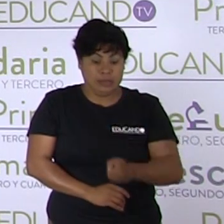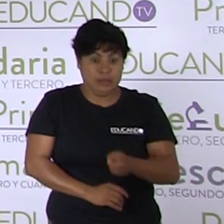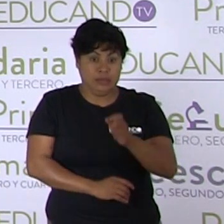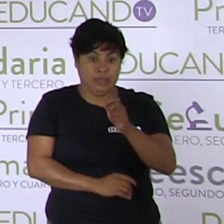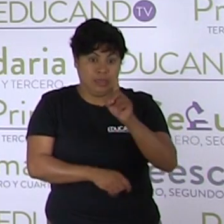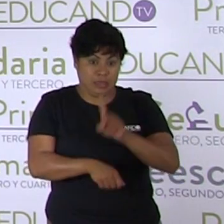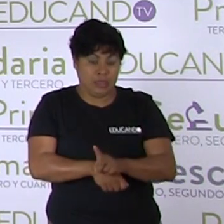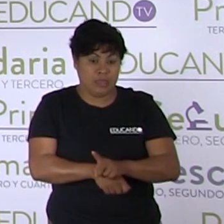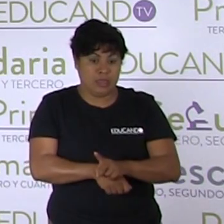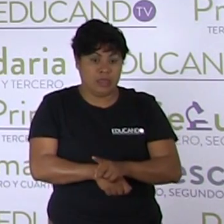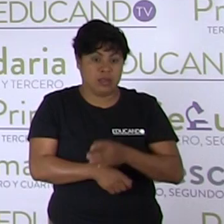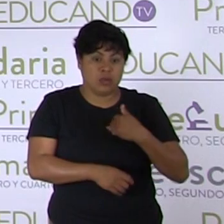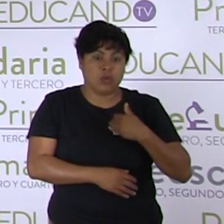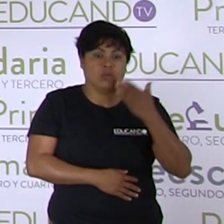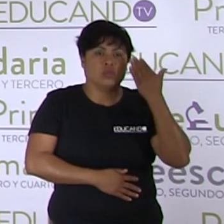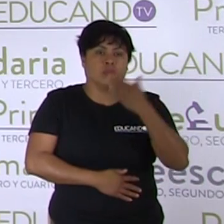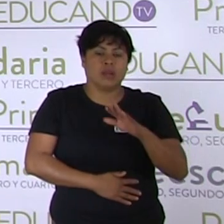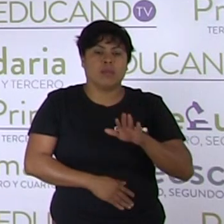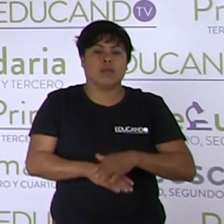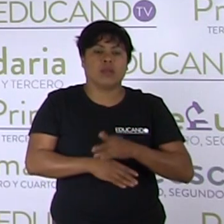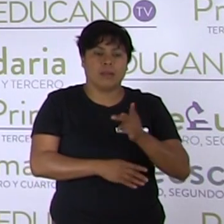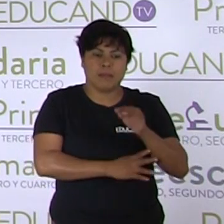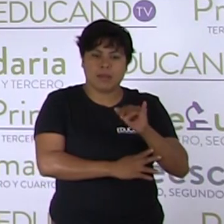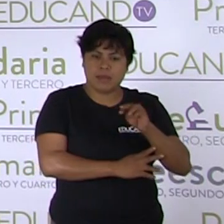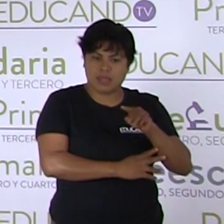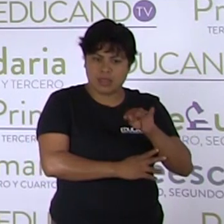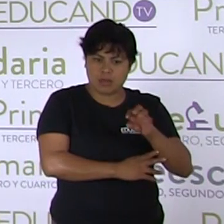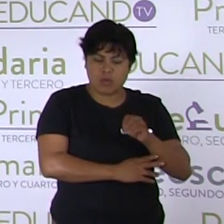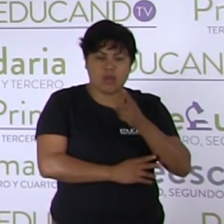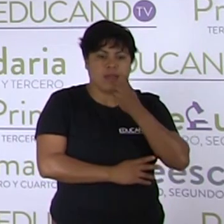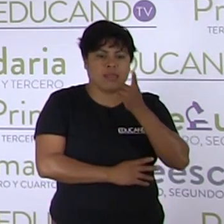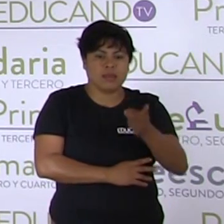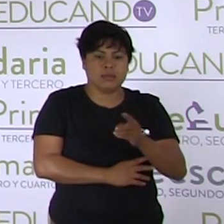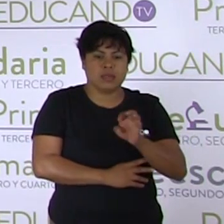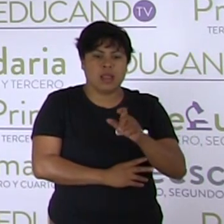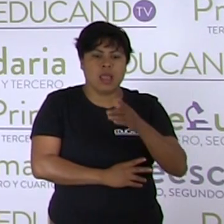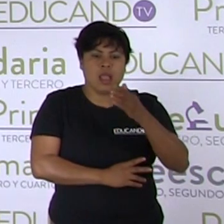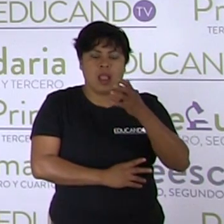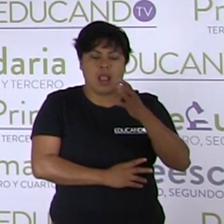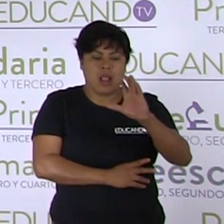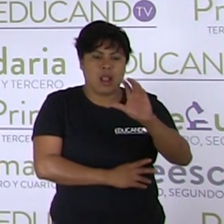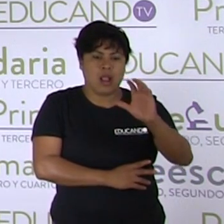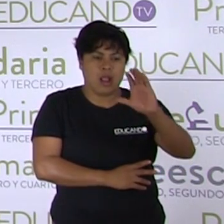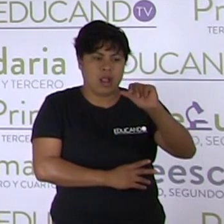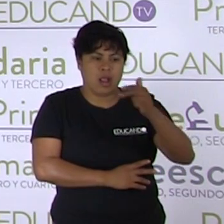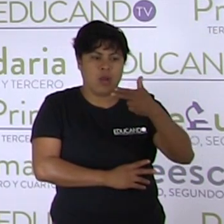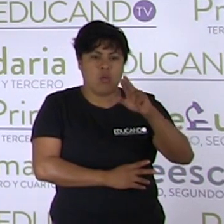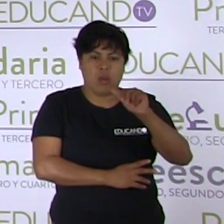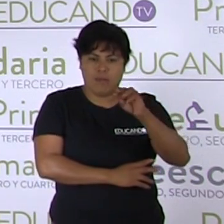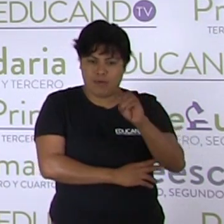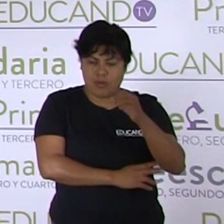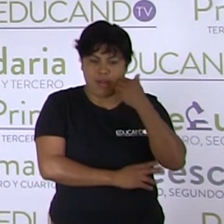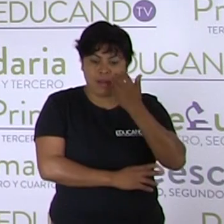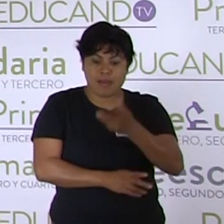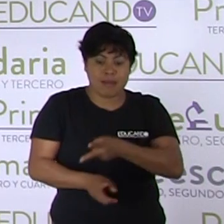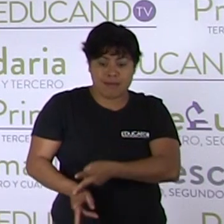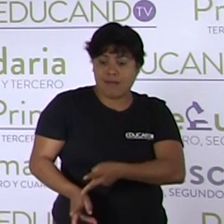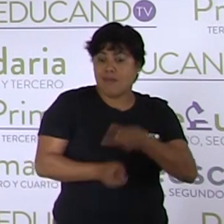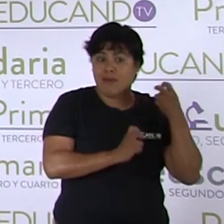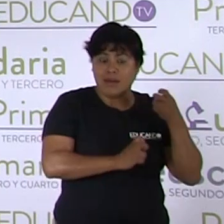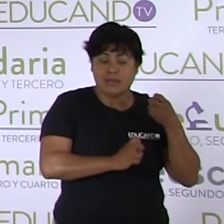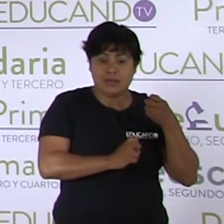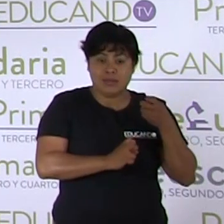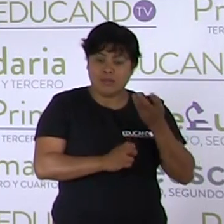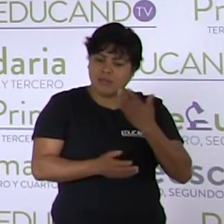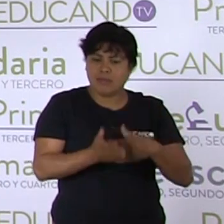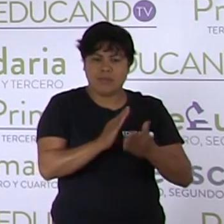momento supiera por qué a Primitivo Barragán le decían el caguamo. Quiso llevársela de una vez